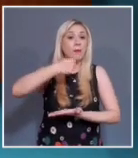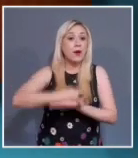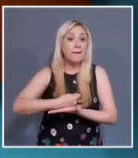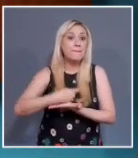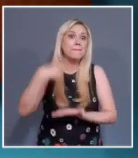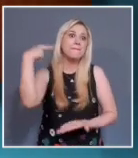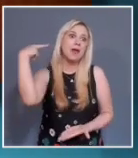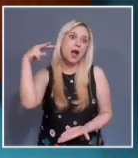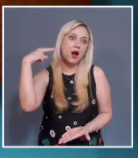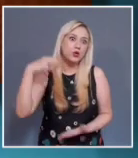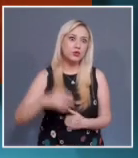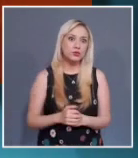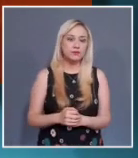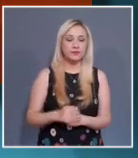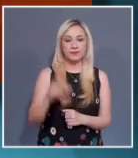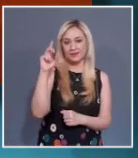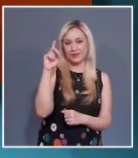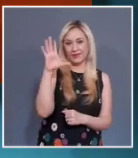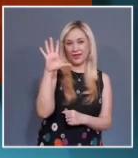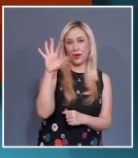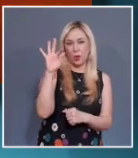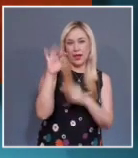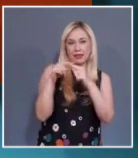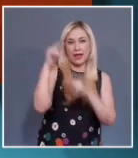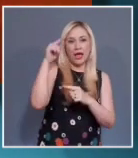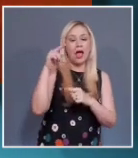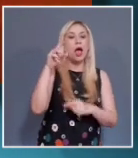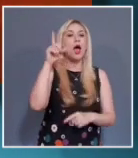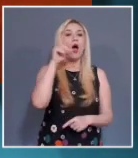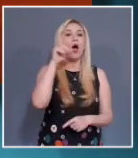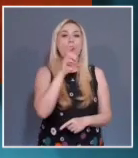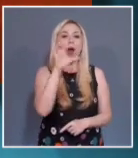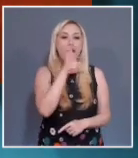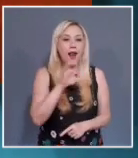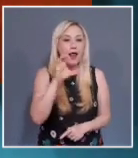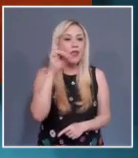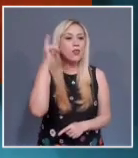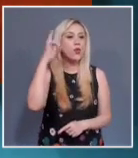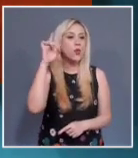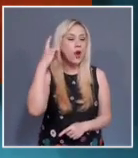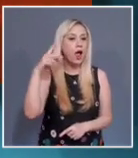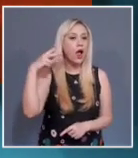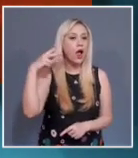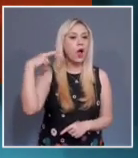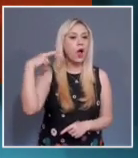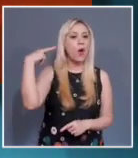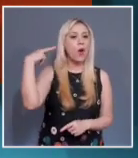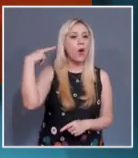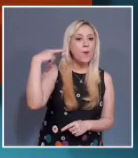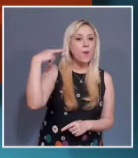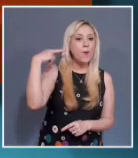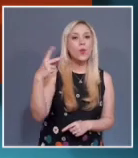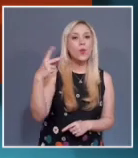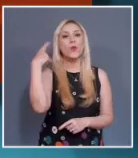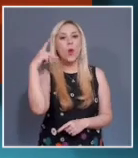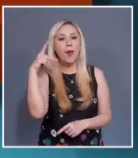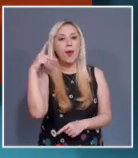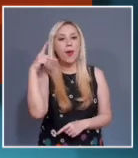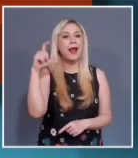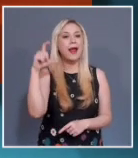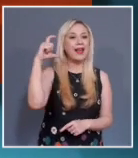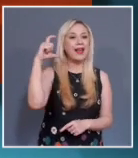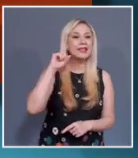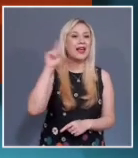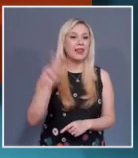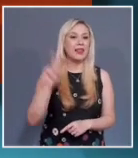en Aguascalientes, Durango, Estado de México, Guanajuato, Puebla, Querétaro y Zacatecas, y de 30 a 35